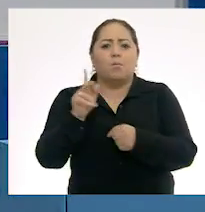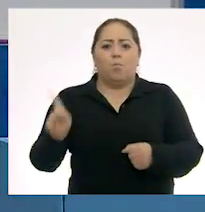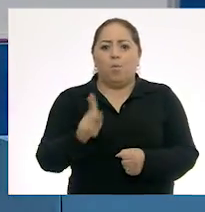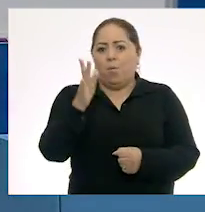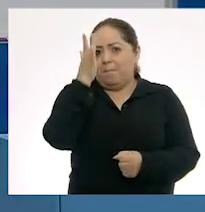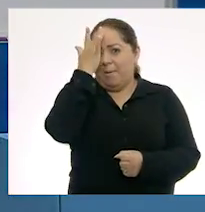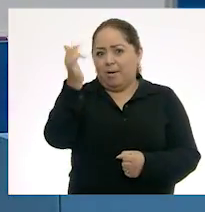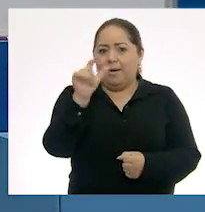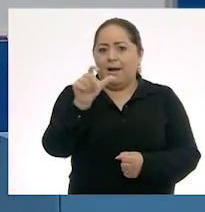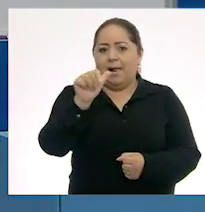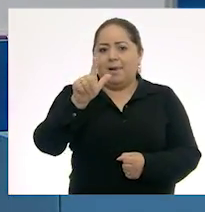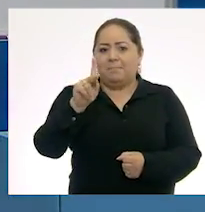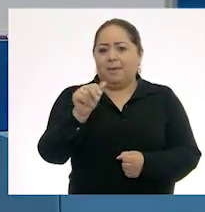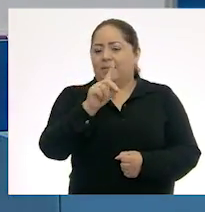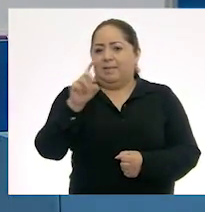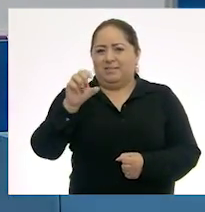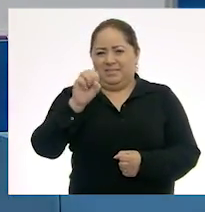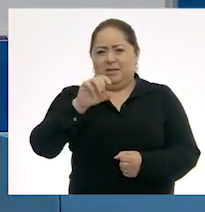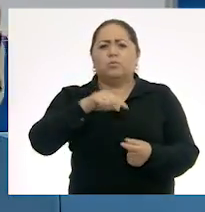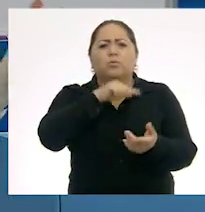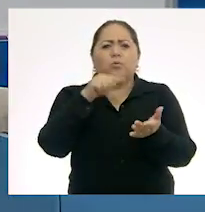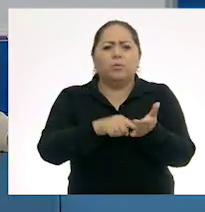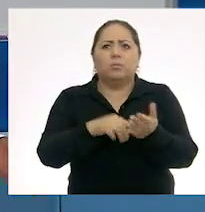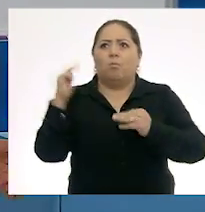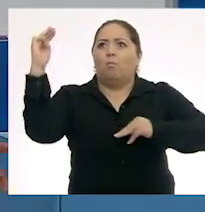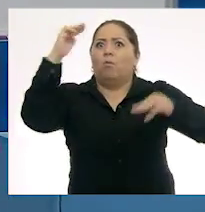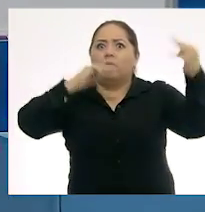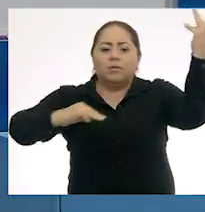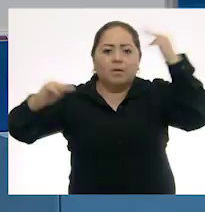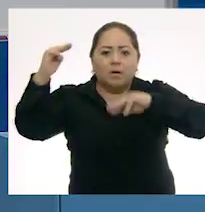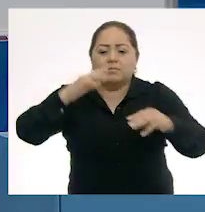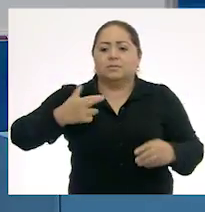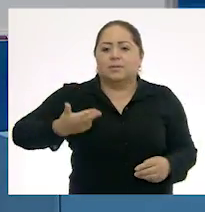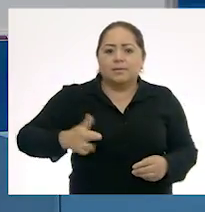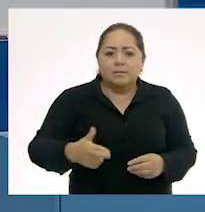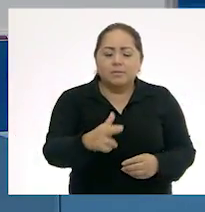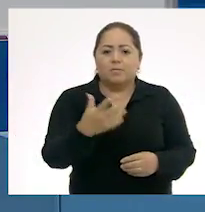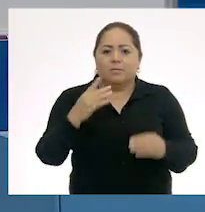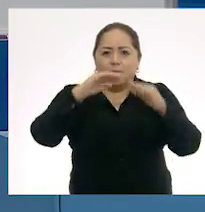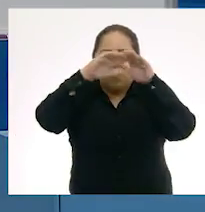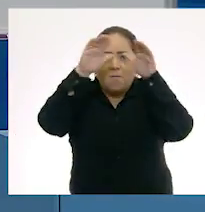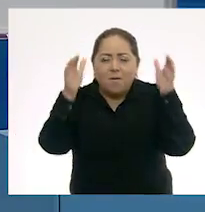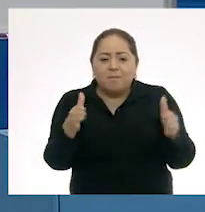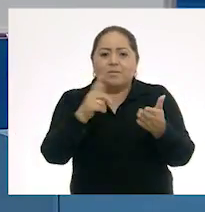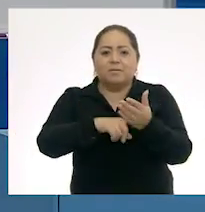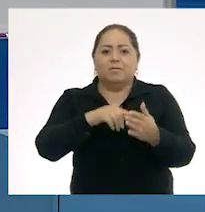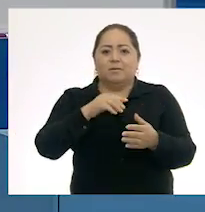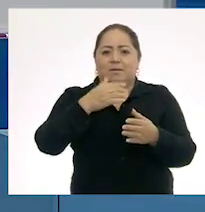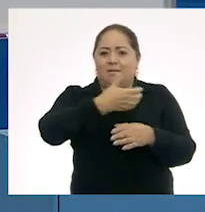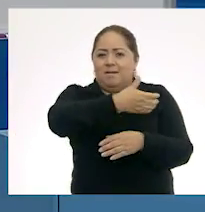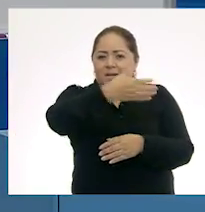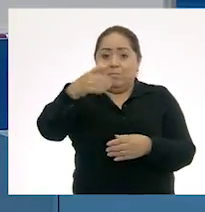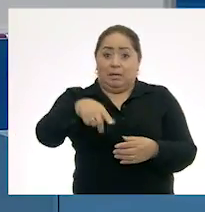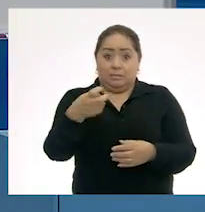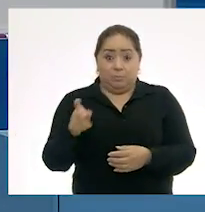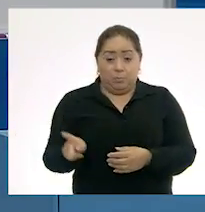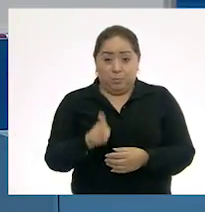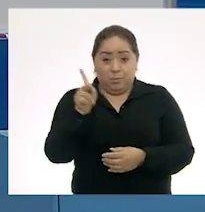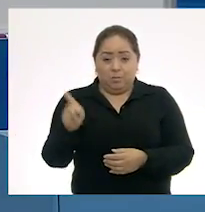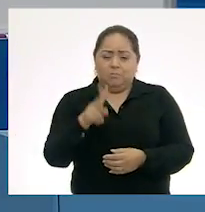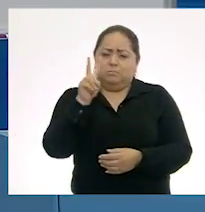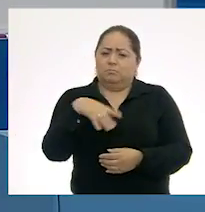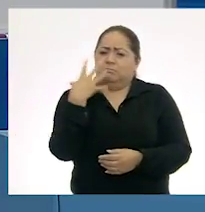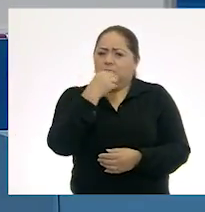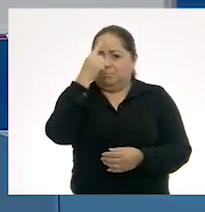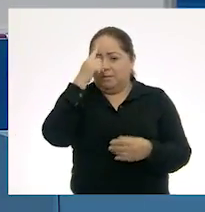pueblo mágico de Jalpa de Serra, ubicado entre montañas, ríos, cuevas y bosques. Este pueblo es